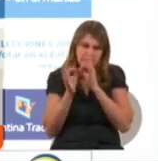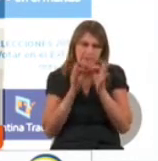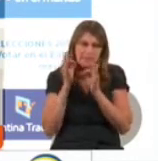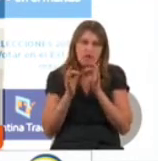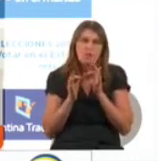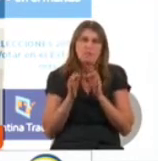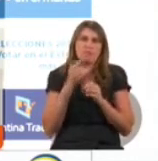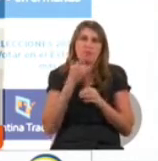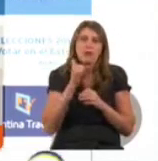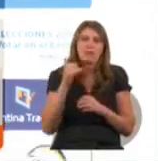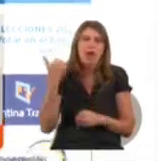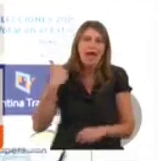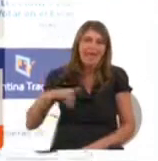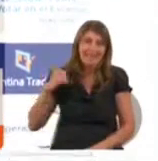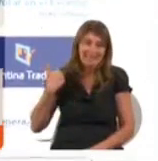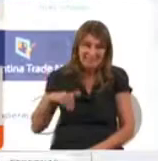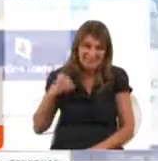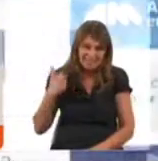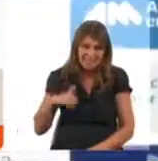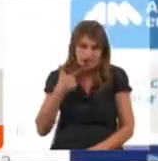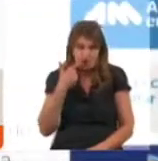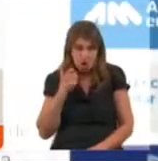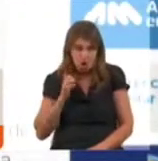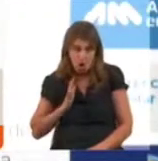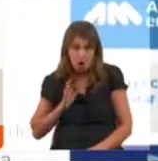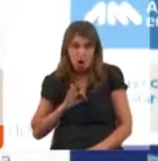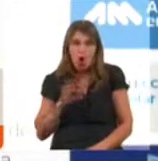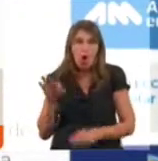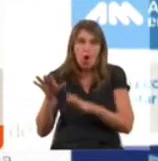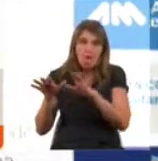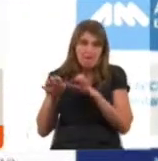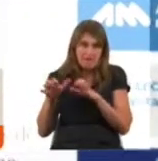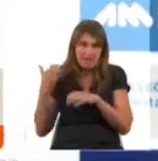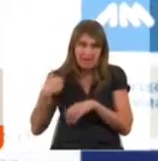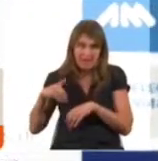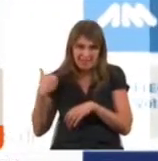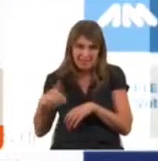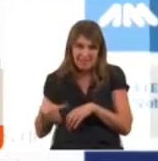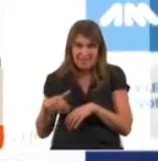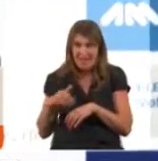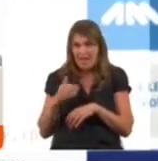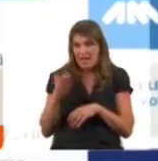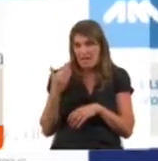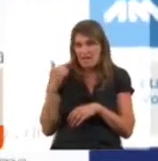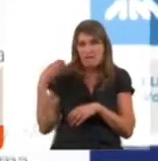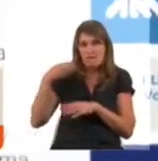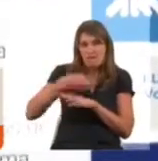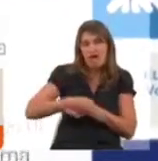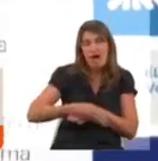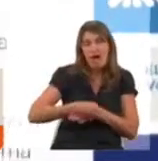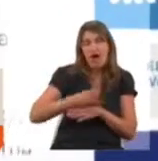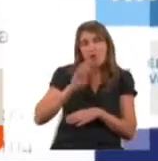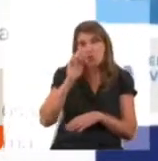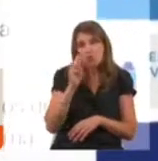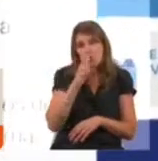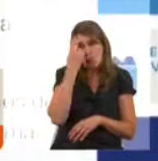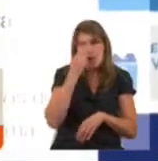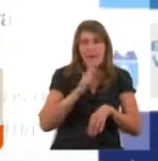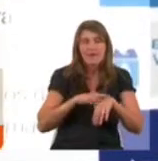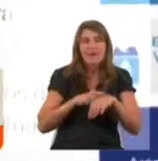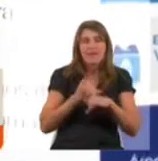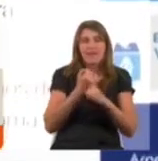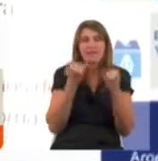ser argentino, argentina o residente y registrar el último ingreso a Uruguay por vía terrestre entre los días 1